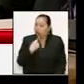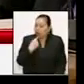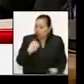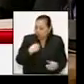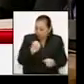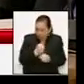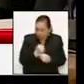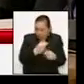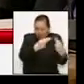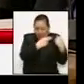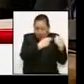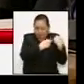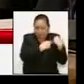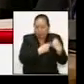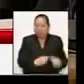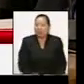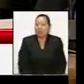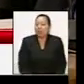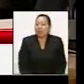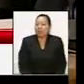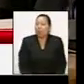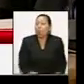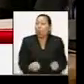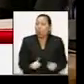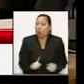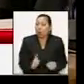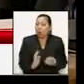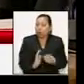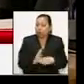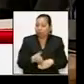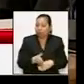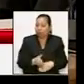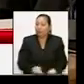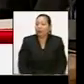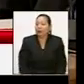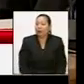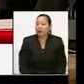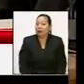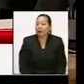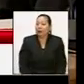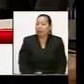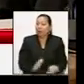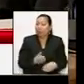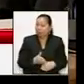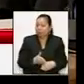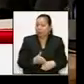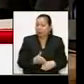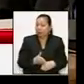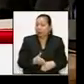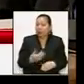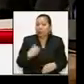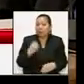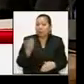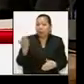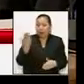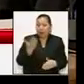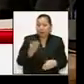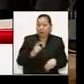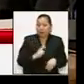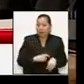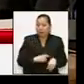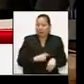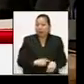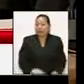desarrollé. Pero en el momento de ingresar, en el momento de la llegada, recibo una orden en ese